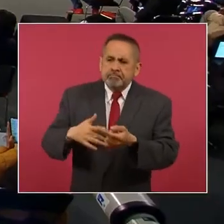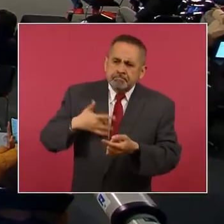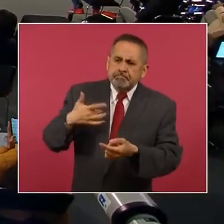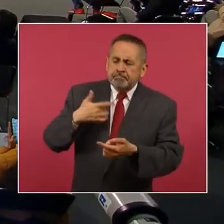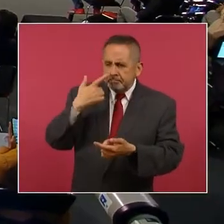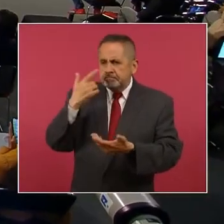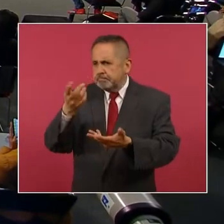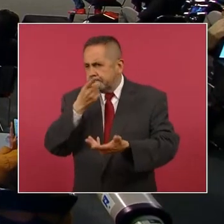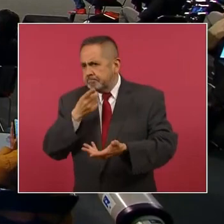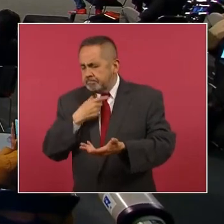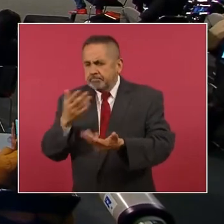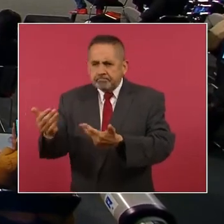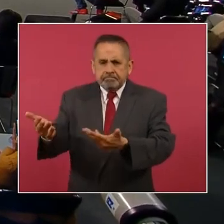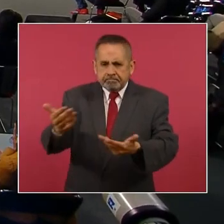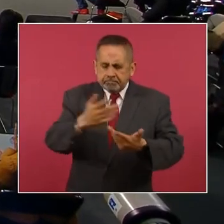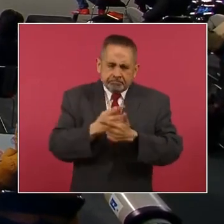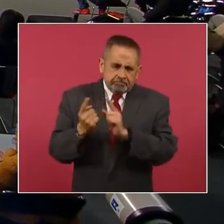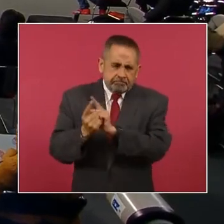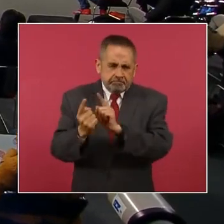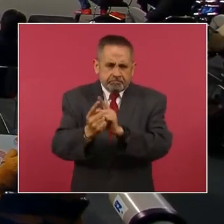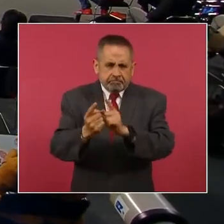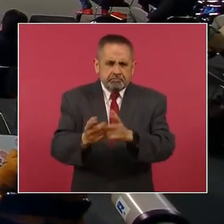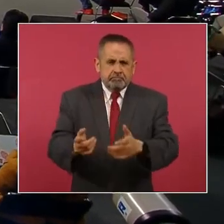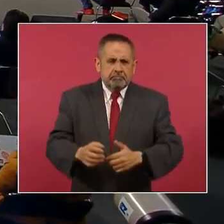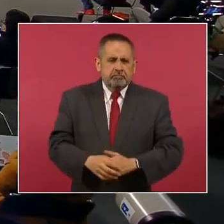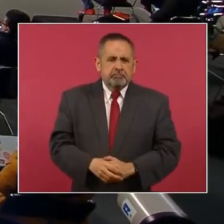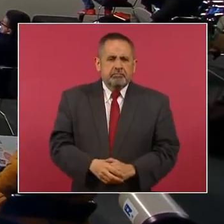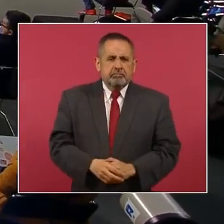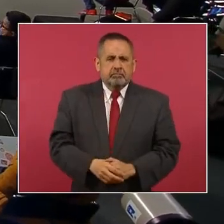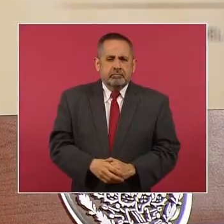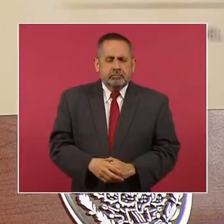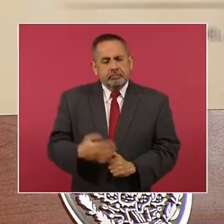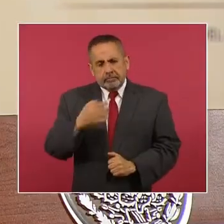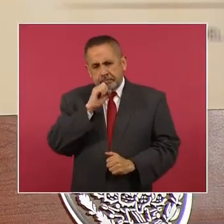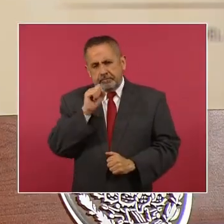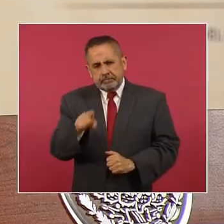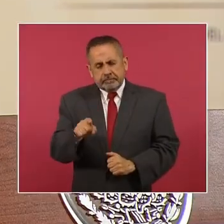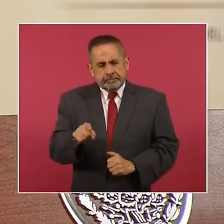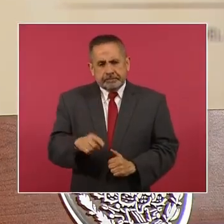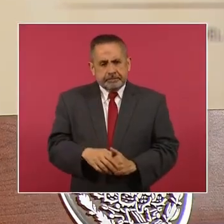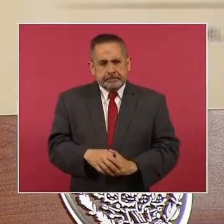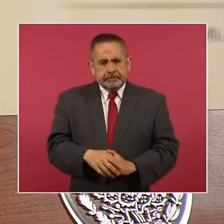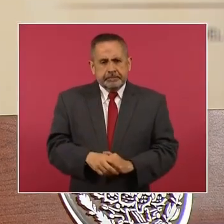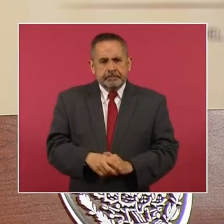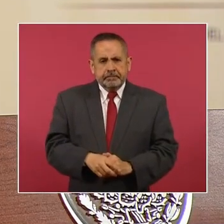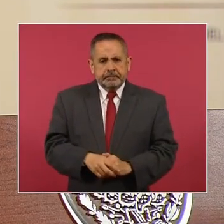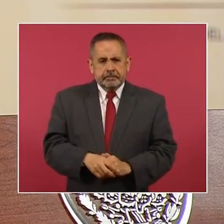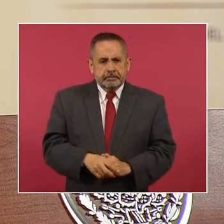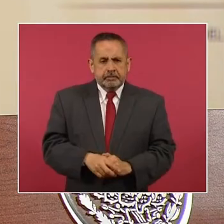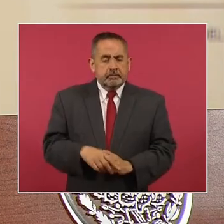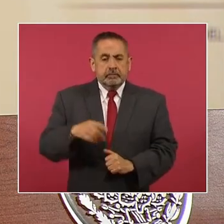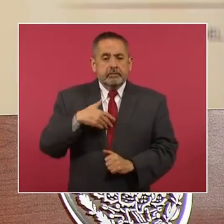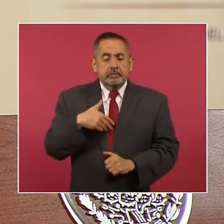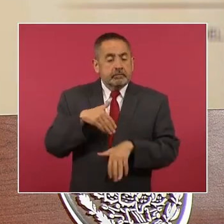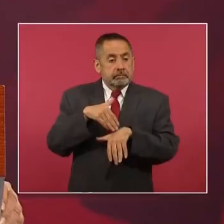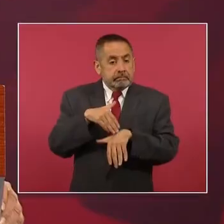gente. Y también, sí, y también no me presto